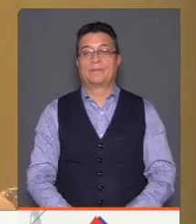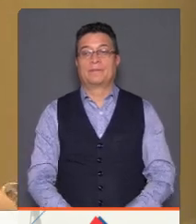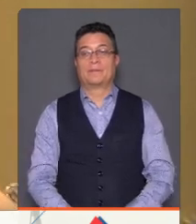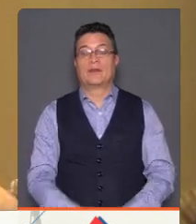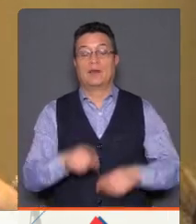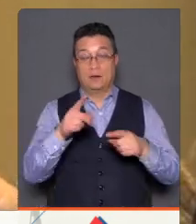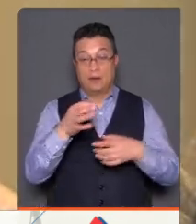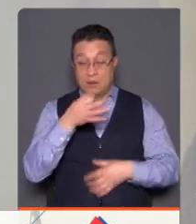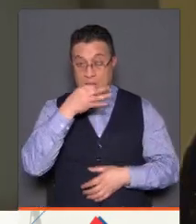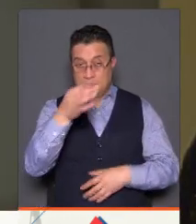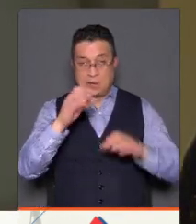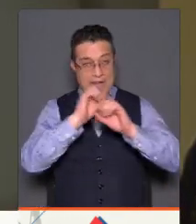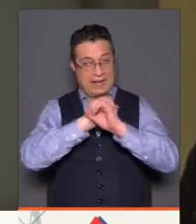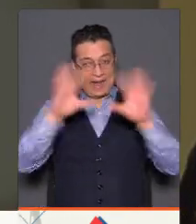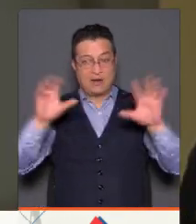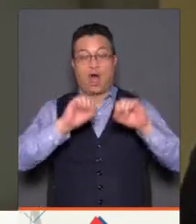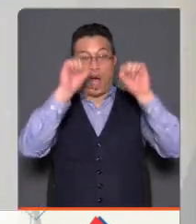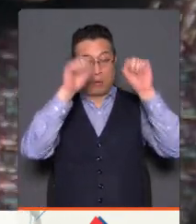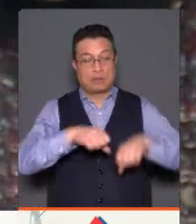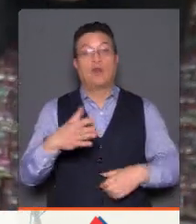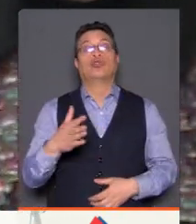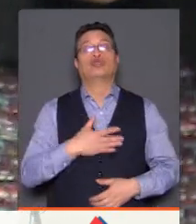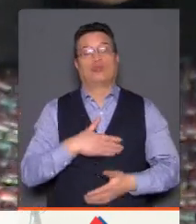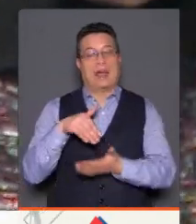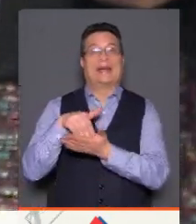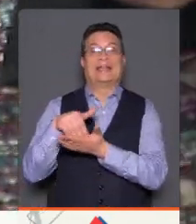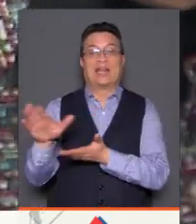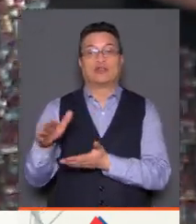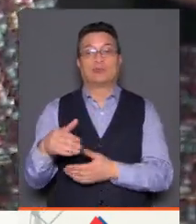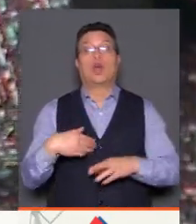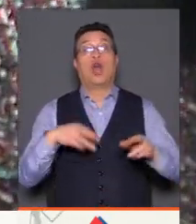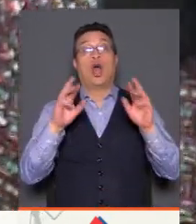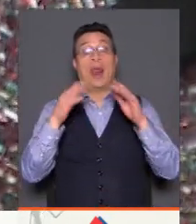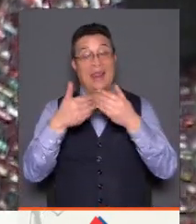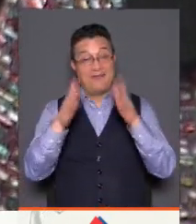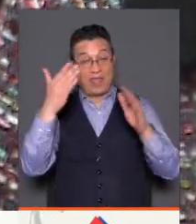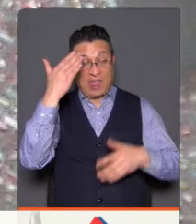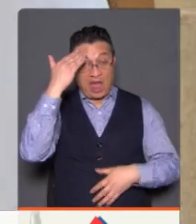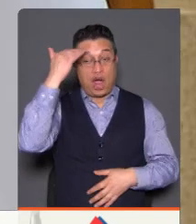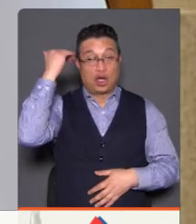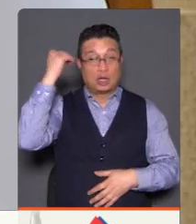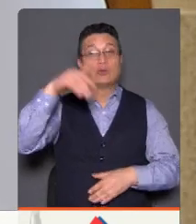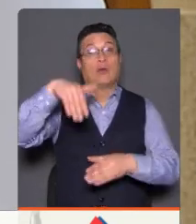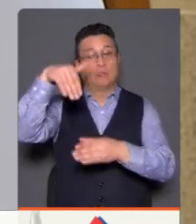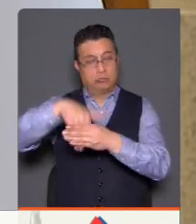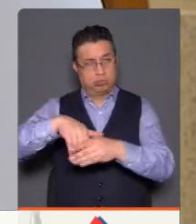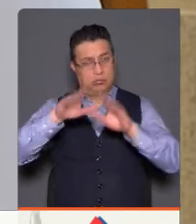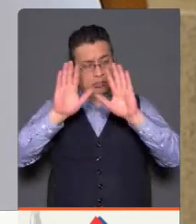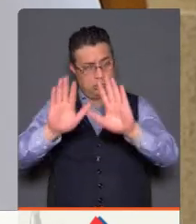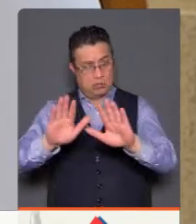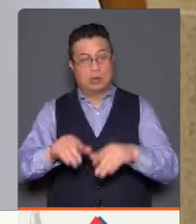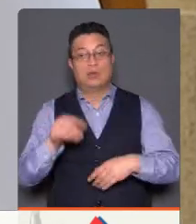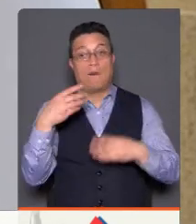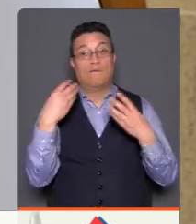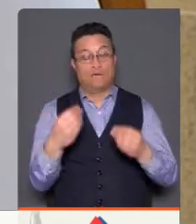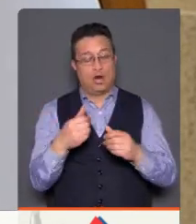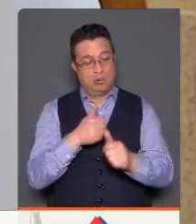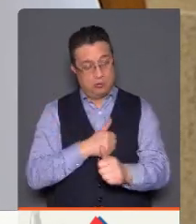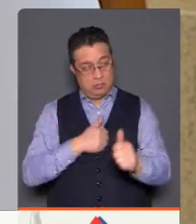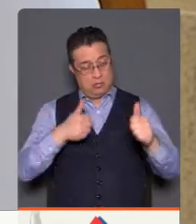Definición clara por el apruebo, yo voy a votar rechazo. Pero que esa libertad de conciencia se expresa en la urna. Es bueno colocarse en el escenario